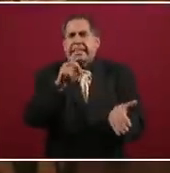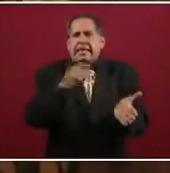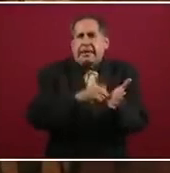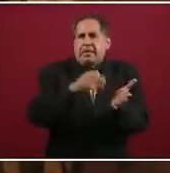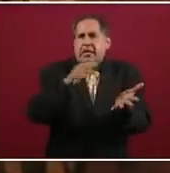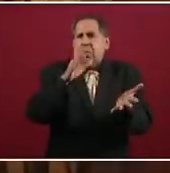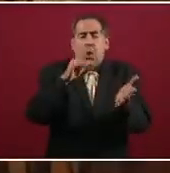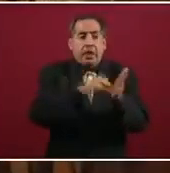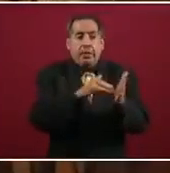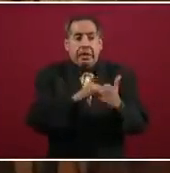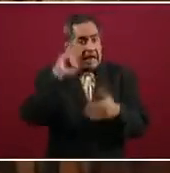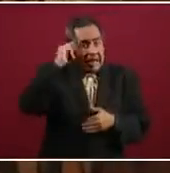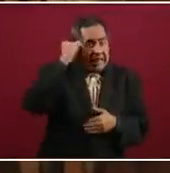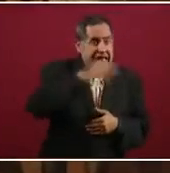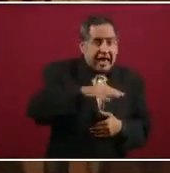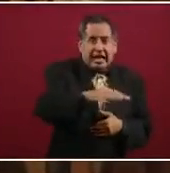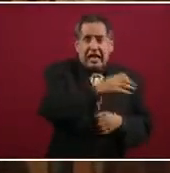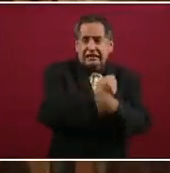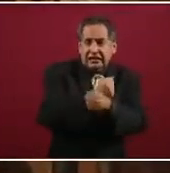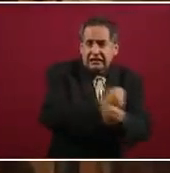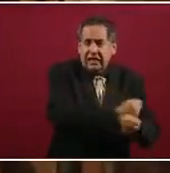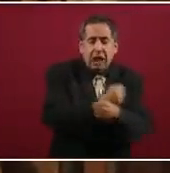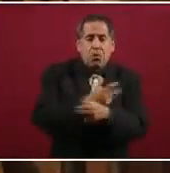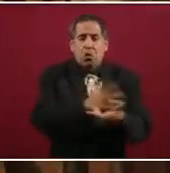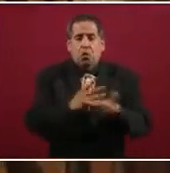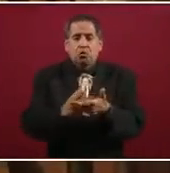indígenas, mulatos, esclavos,